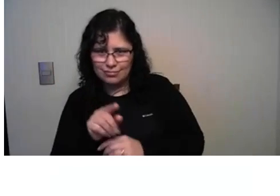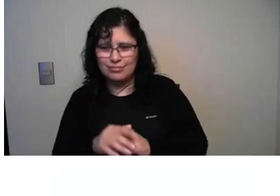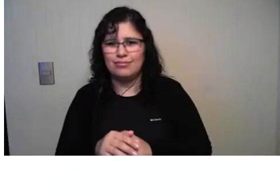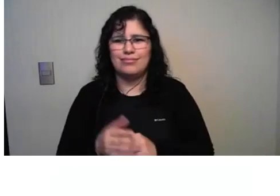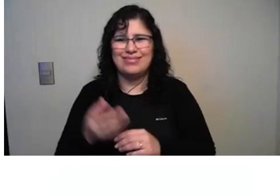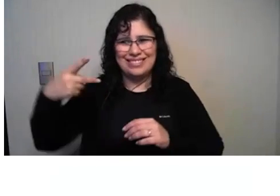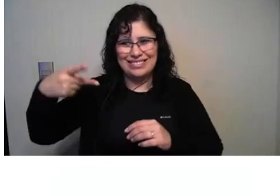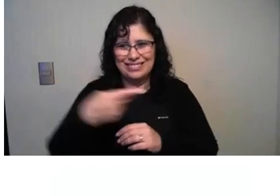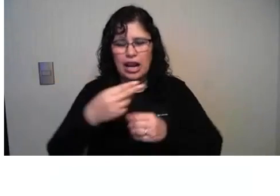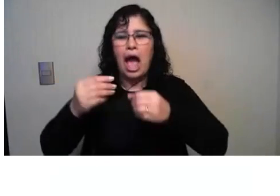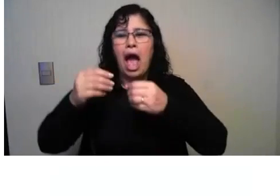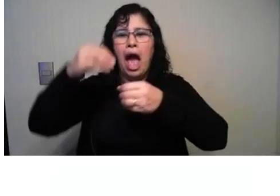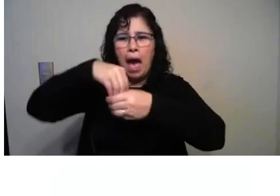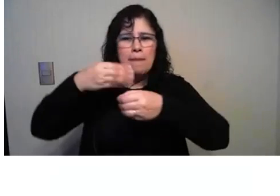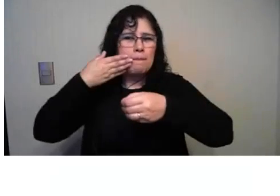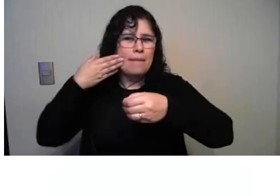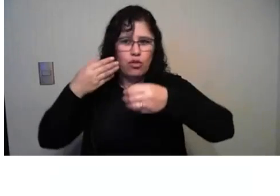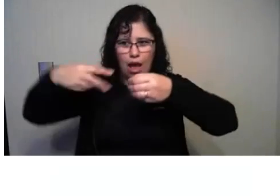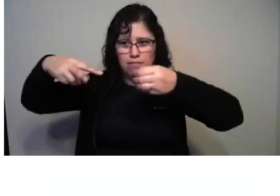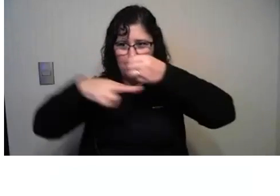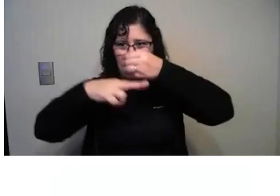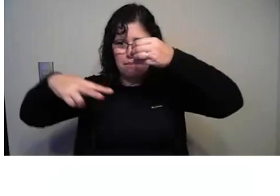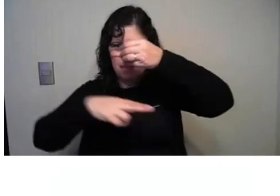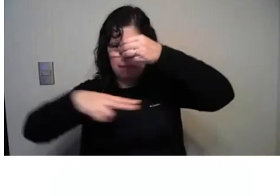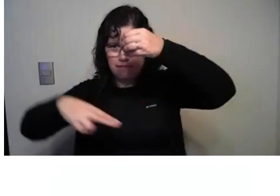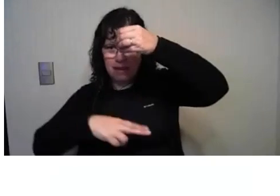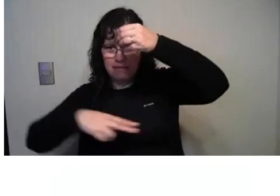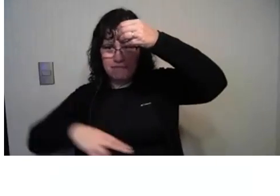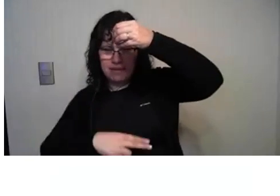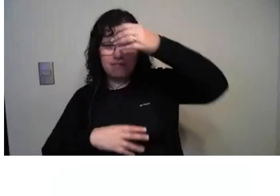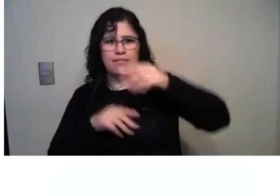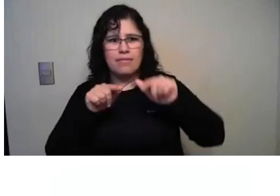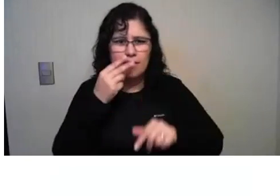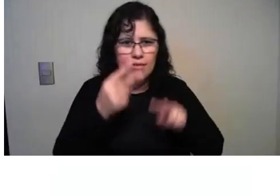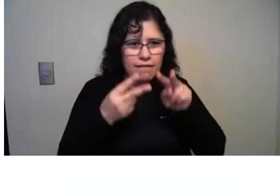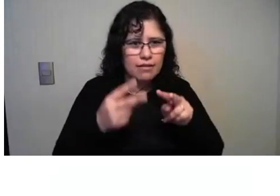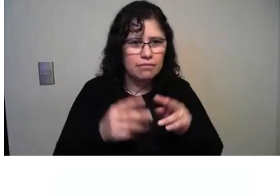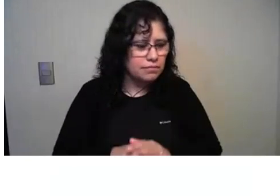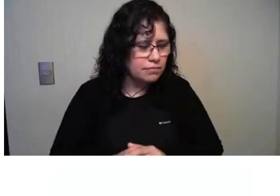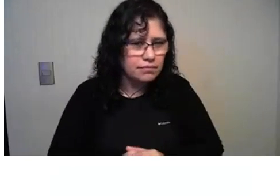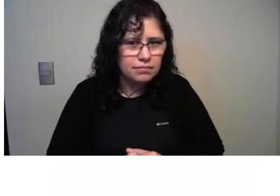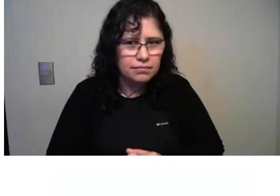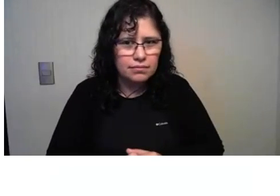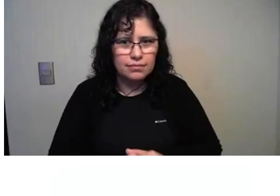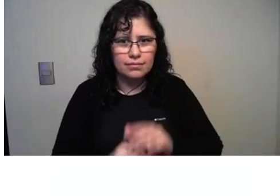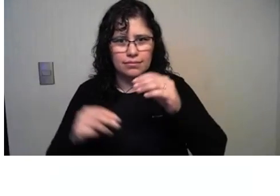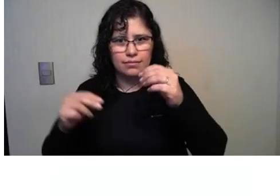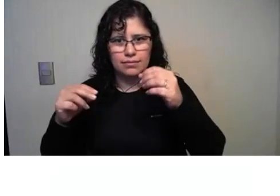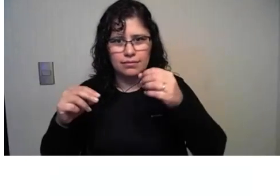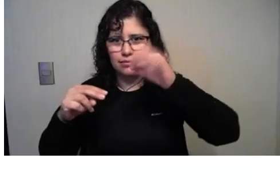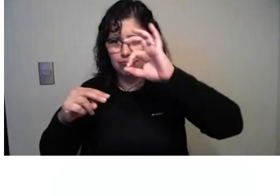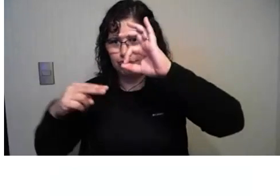cortes transversales a nivel de esto que es la médula espinal, ¿ya? Un